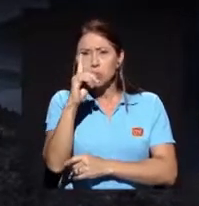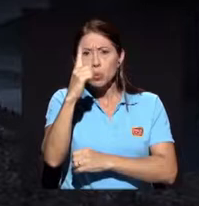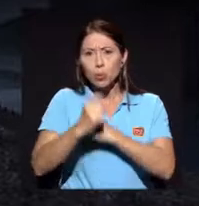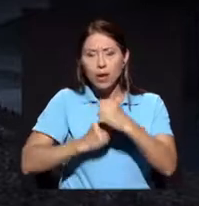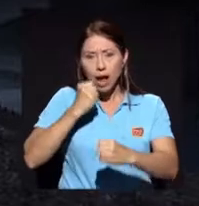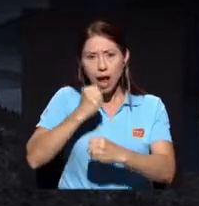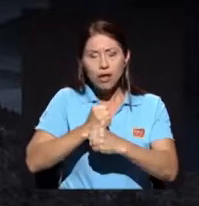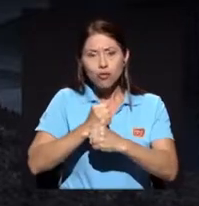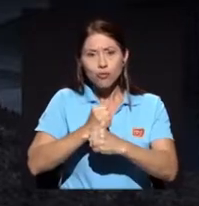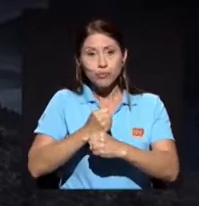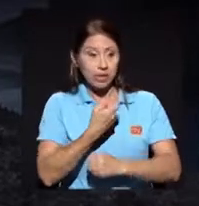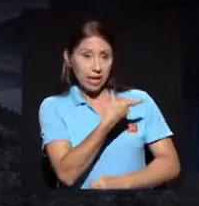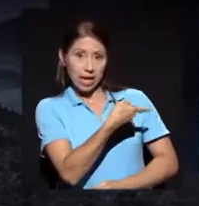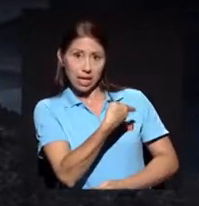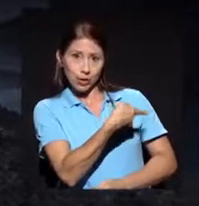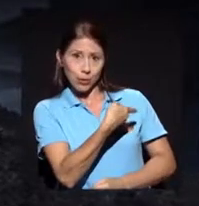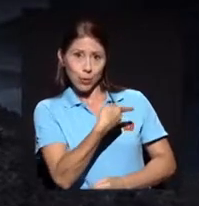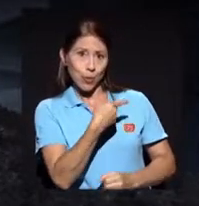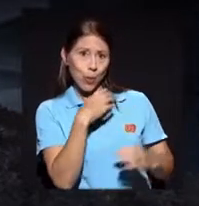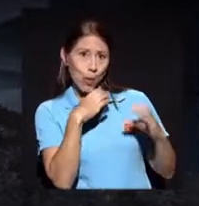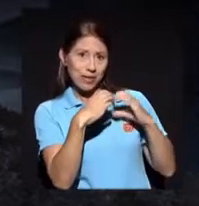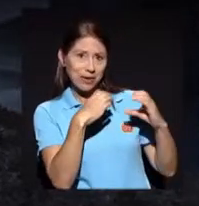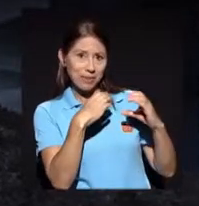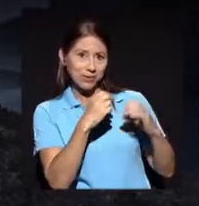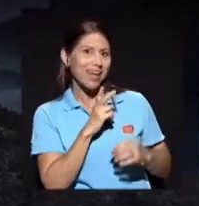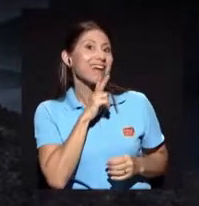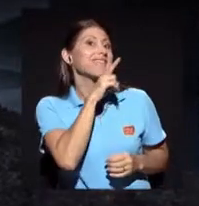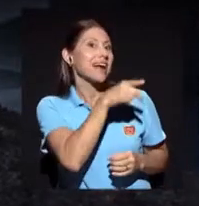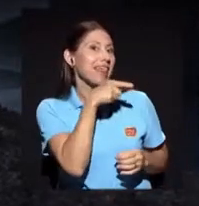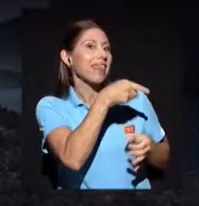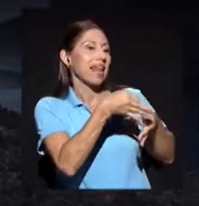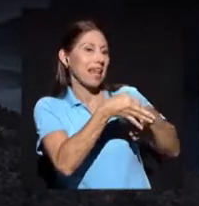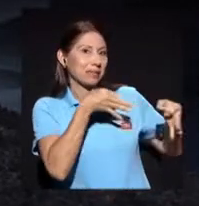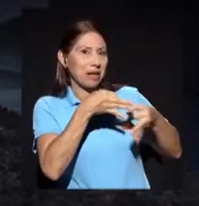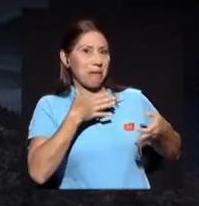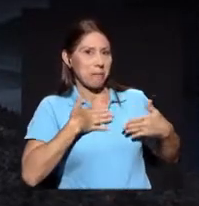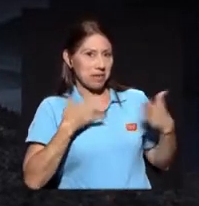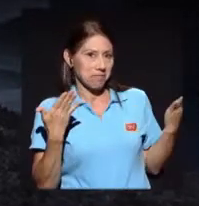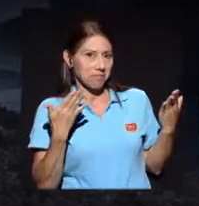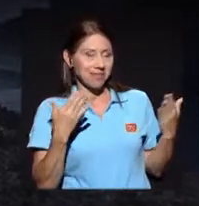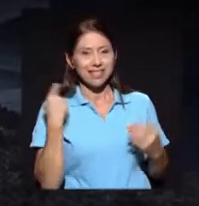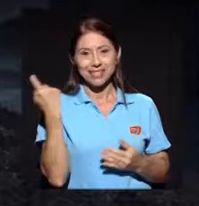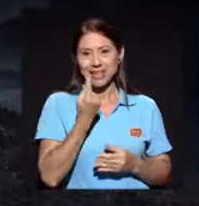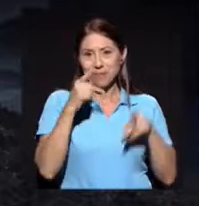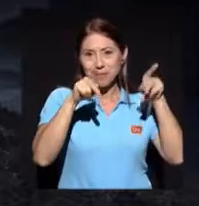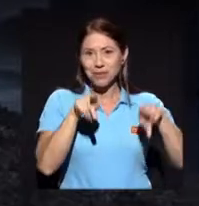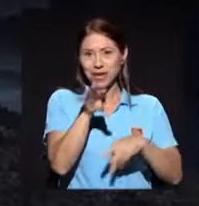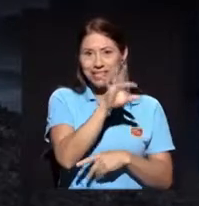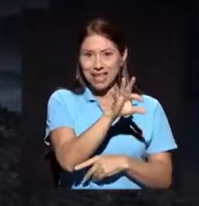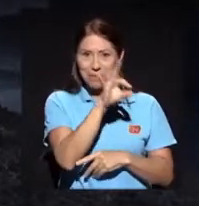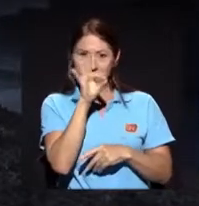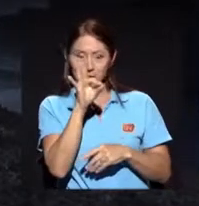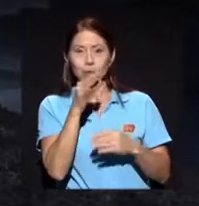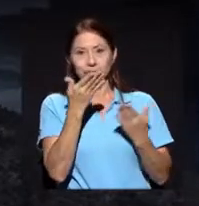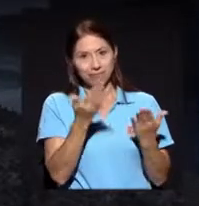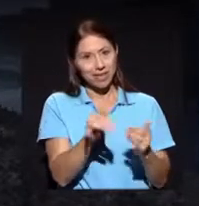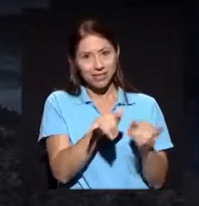conversábamos él y yo en realidad él me explicaba a mí porque es como lo que lo que hacen siempre mis invitados y